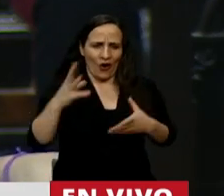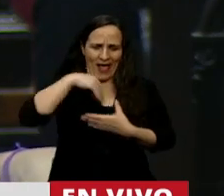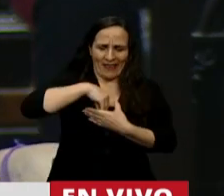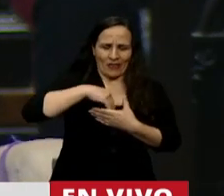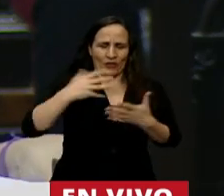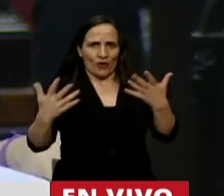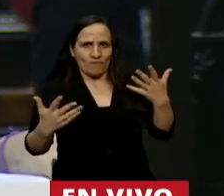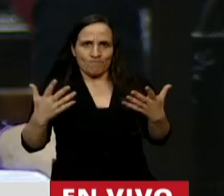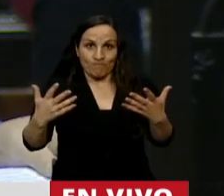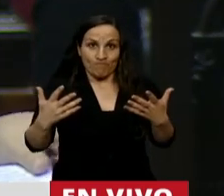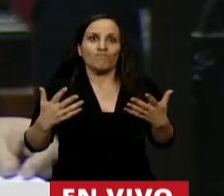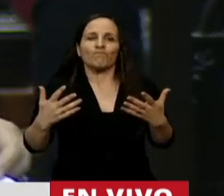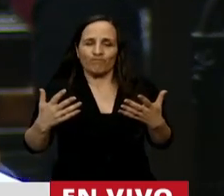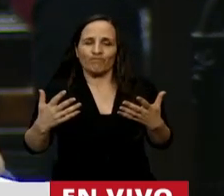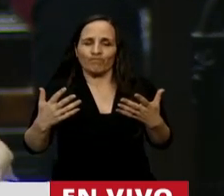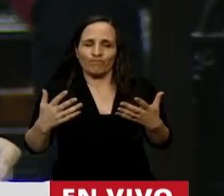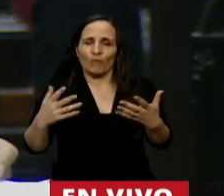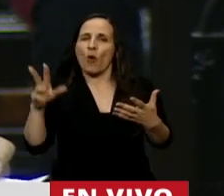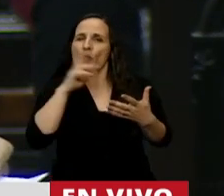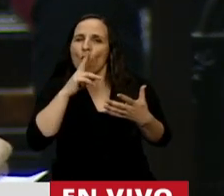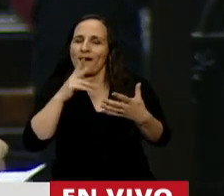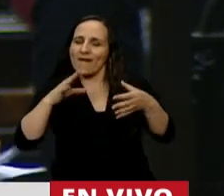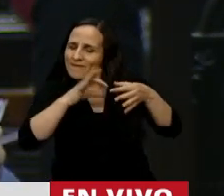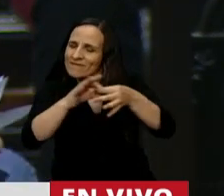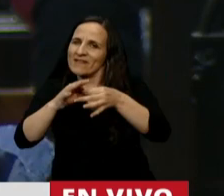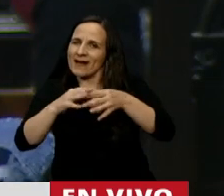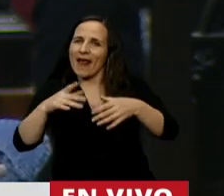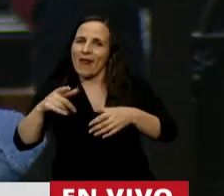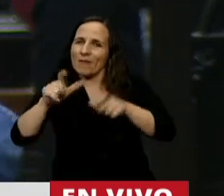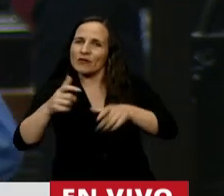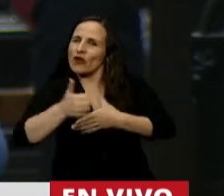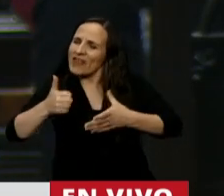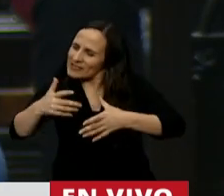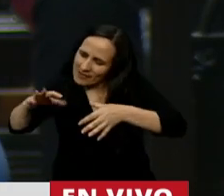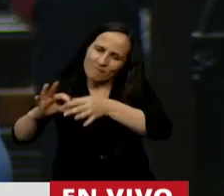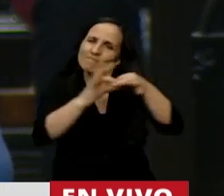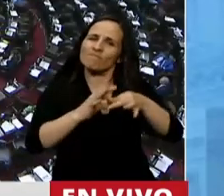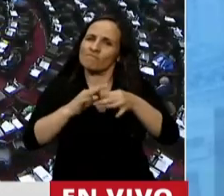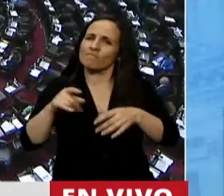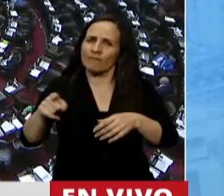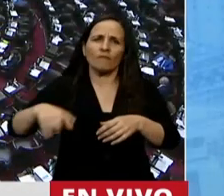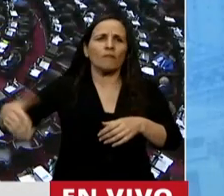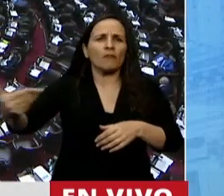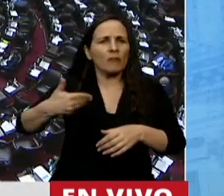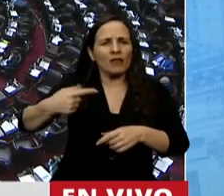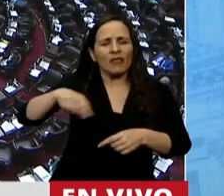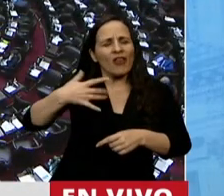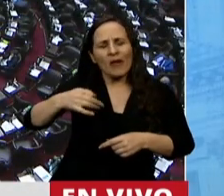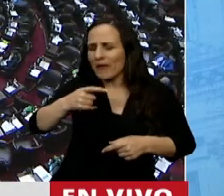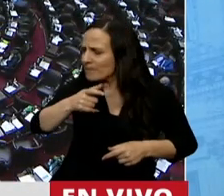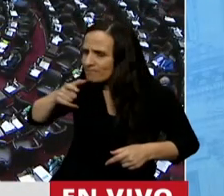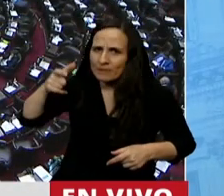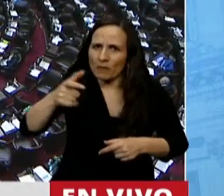Esa red de mujeres y disidencias hoy merece que tengamos una respuesta contundente, porque el aborto